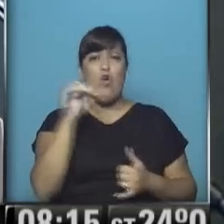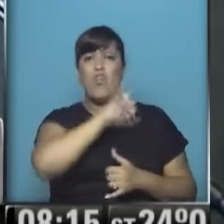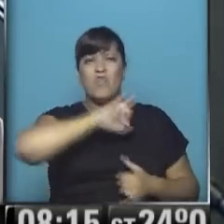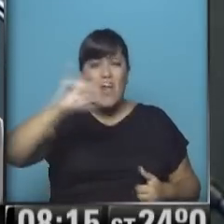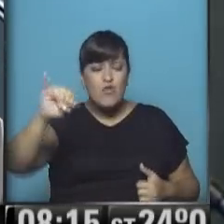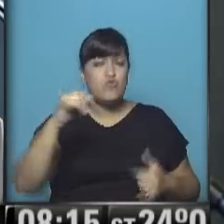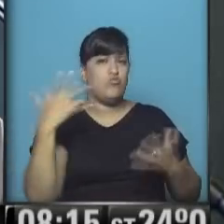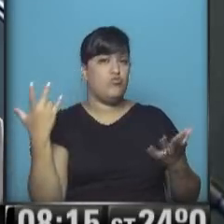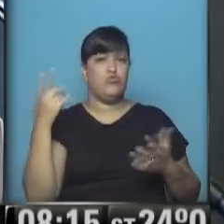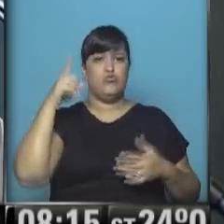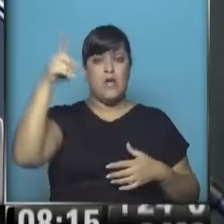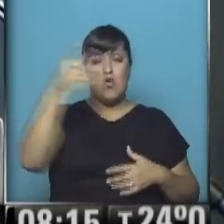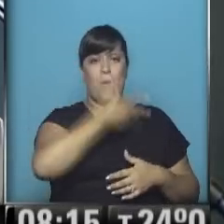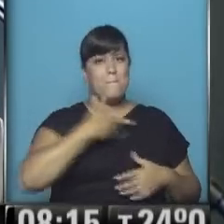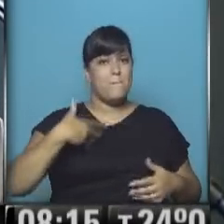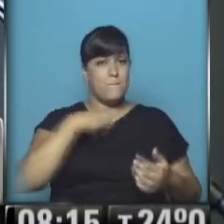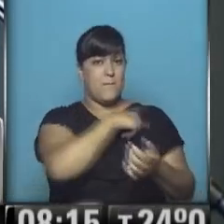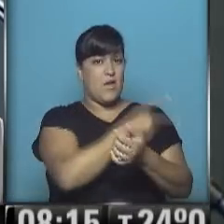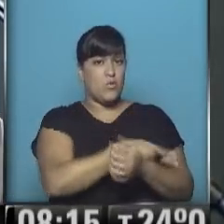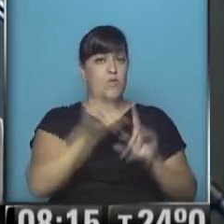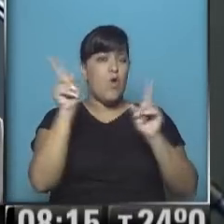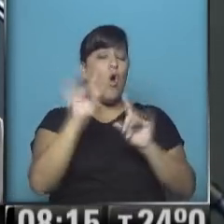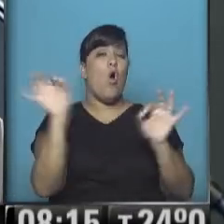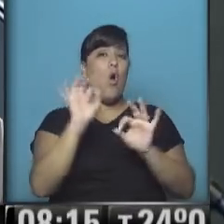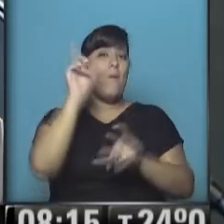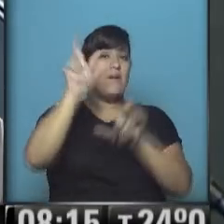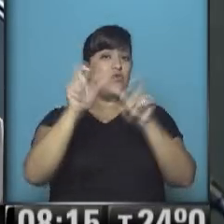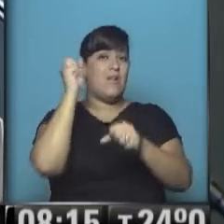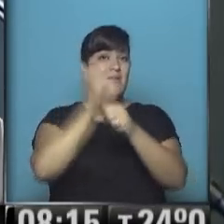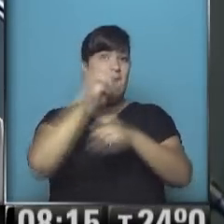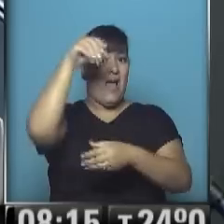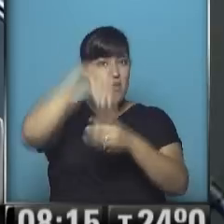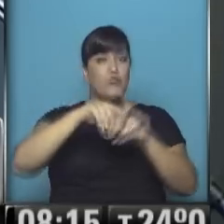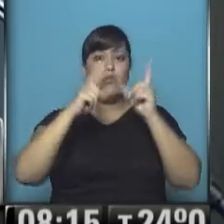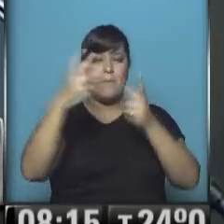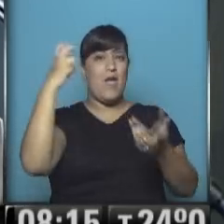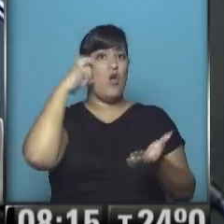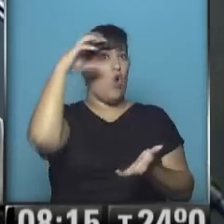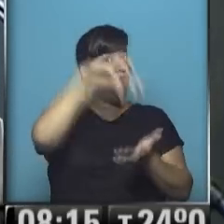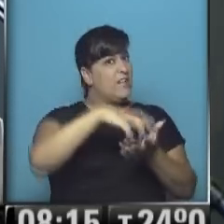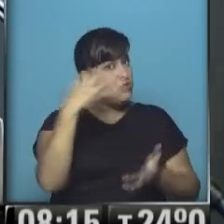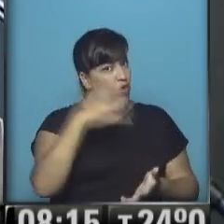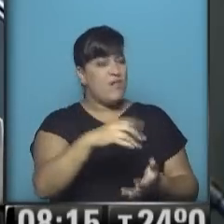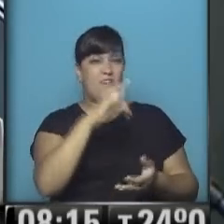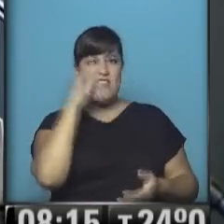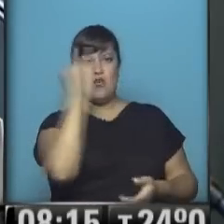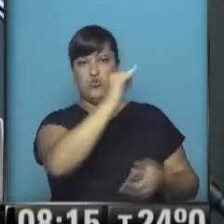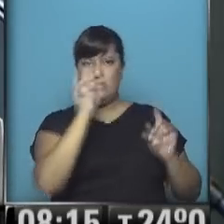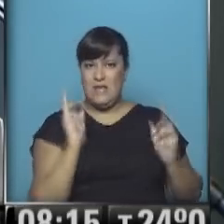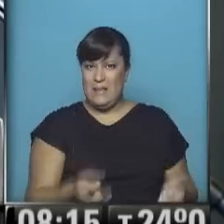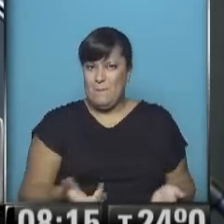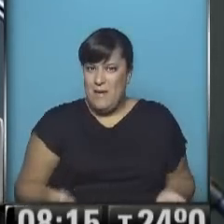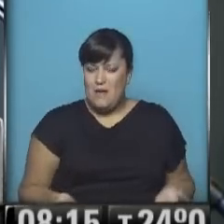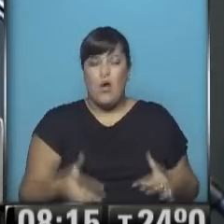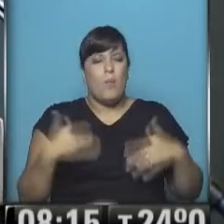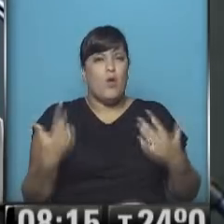frente al Poder Ejecutivo o a sus miembros, debería hacerlo también a los miembros del Congreso. O sea que, en definitiva, lo que nosotros